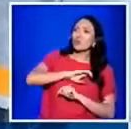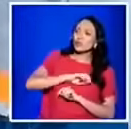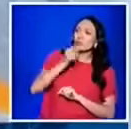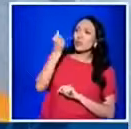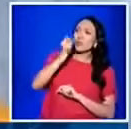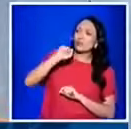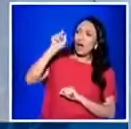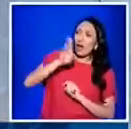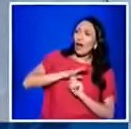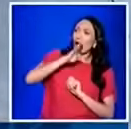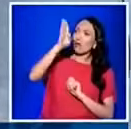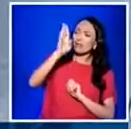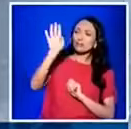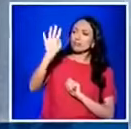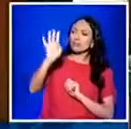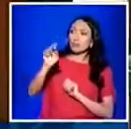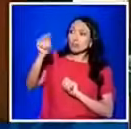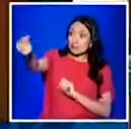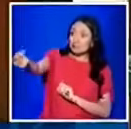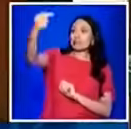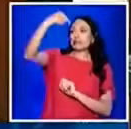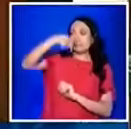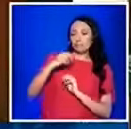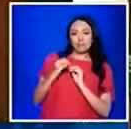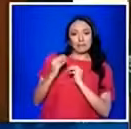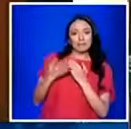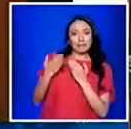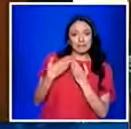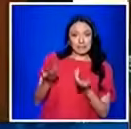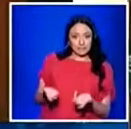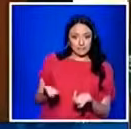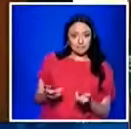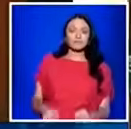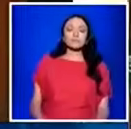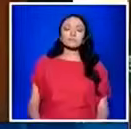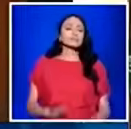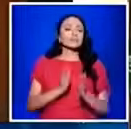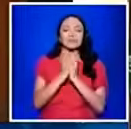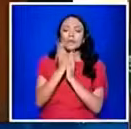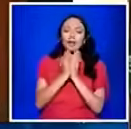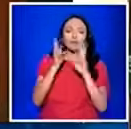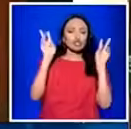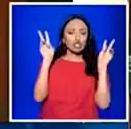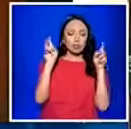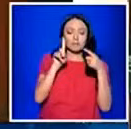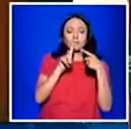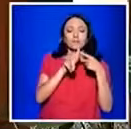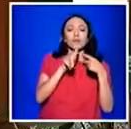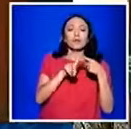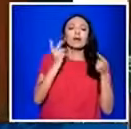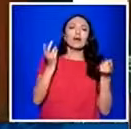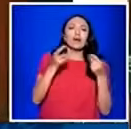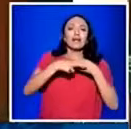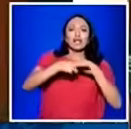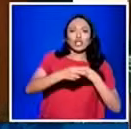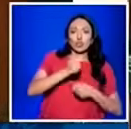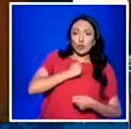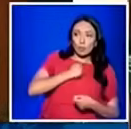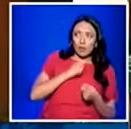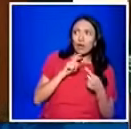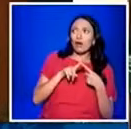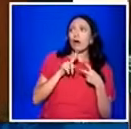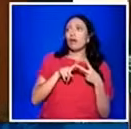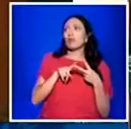de movilización o falta de tiempo. Ahí van a tener servicios de diferente índole, como es catastro, registro de la propiedad,